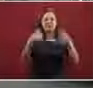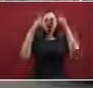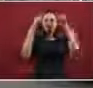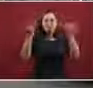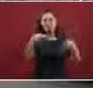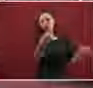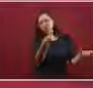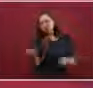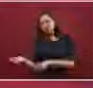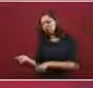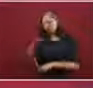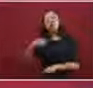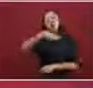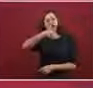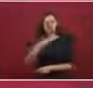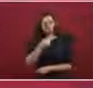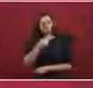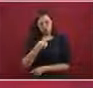decisión,